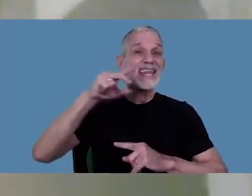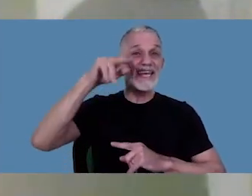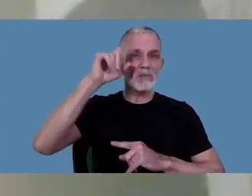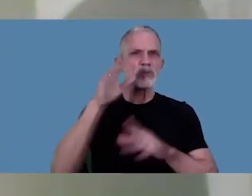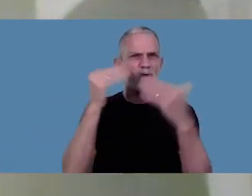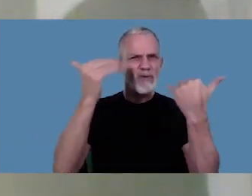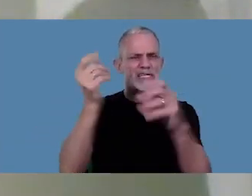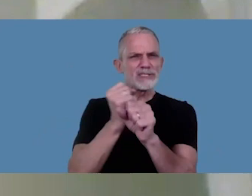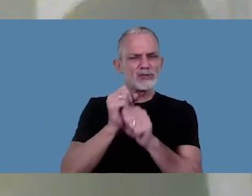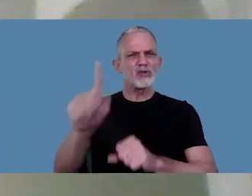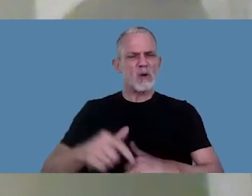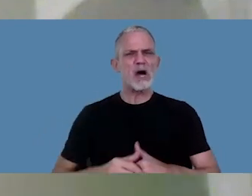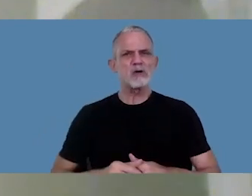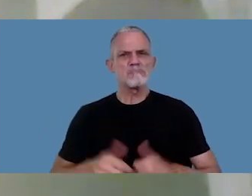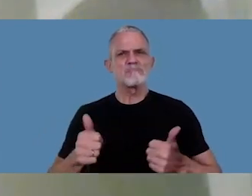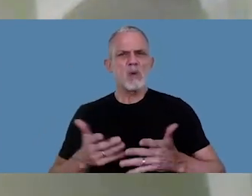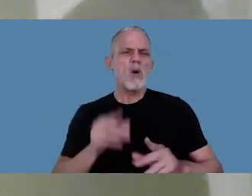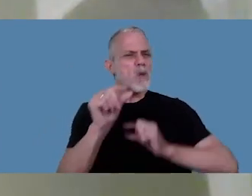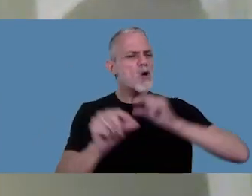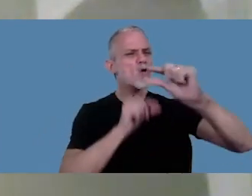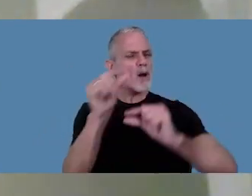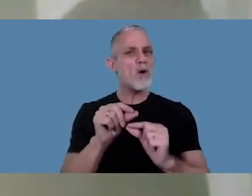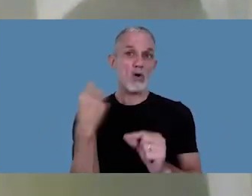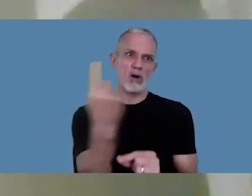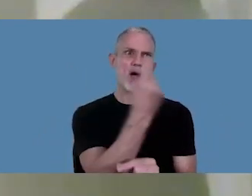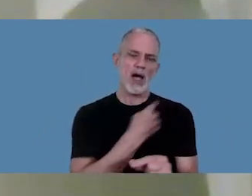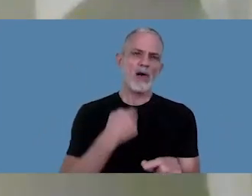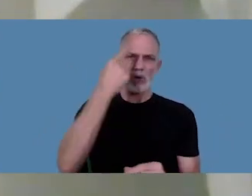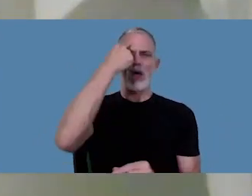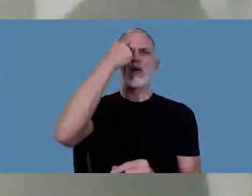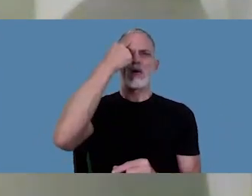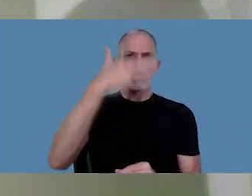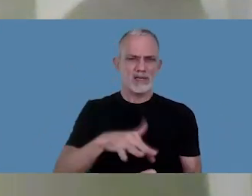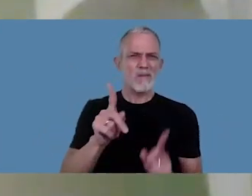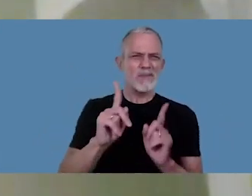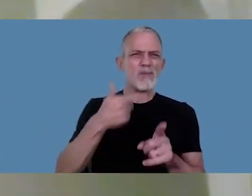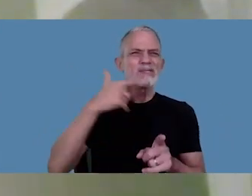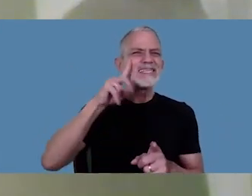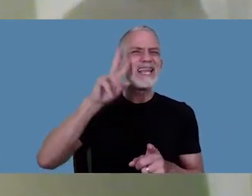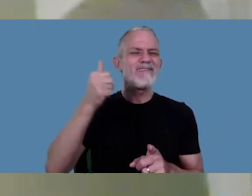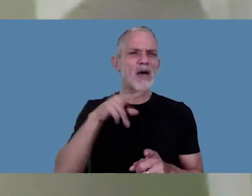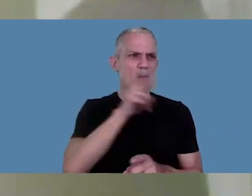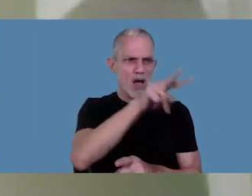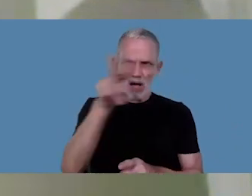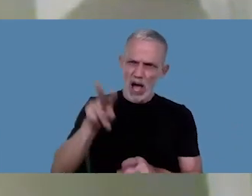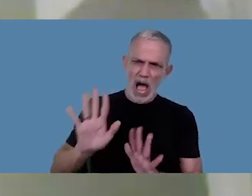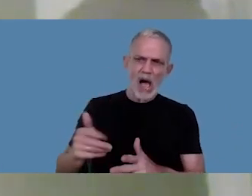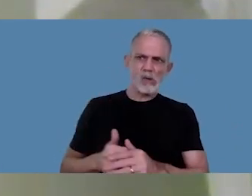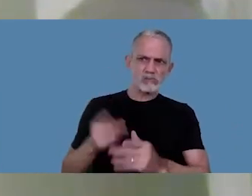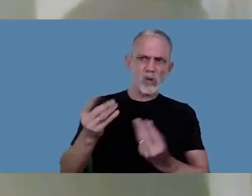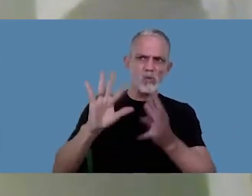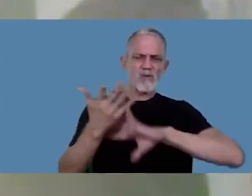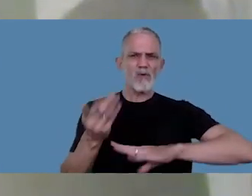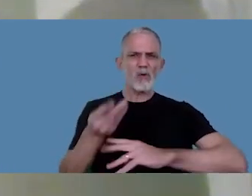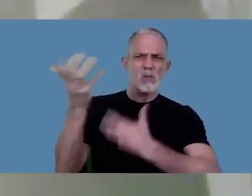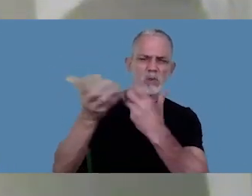la verdad. Y a poquito vayamos todos tomando esa conciencia, también como decía Silvia, mirando un poco esto, ¿no? Del tema del descarte,